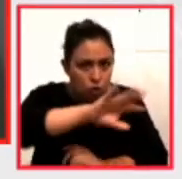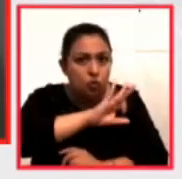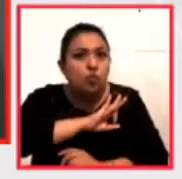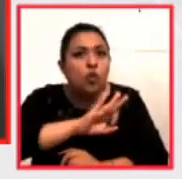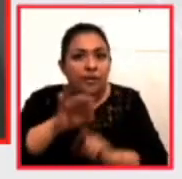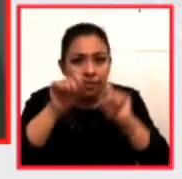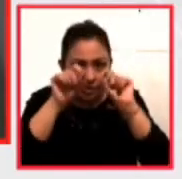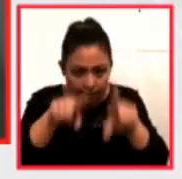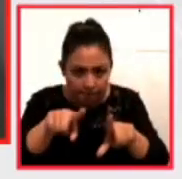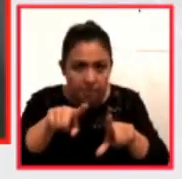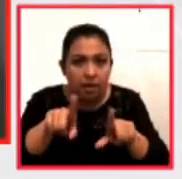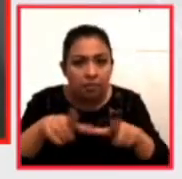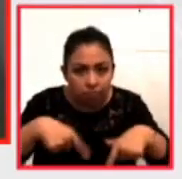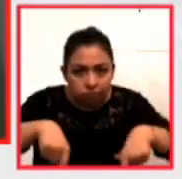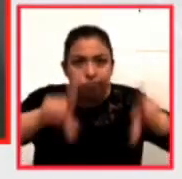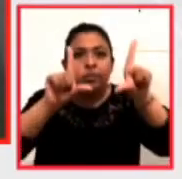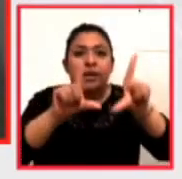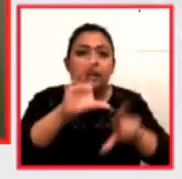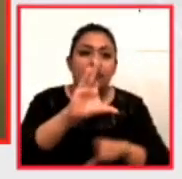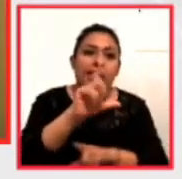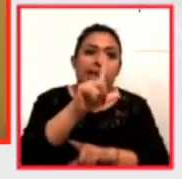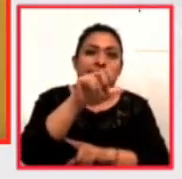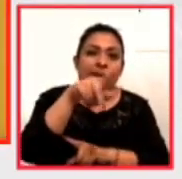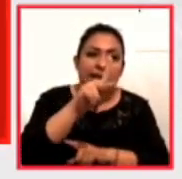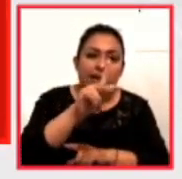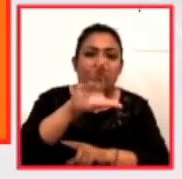en Clic Clac por Canal 22.